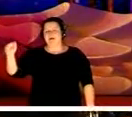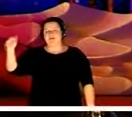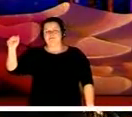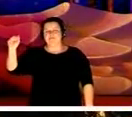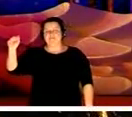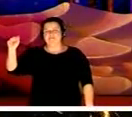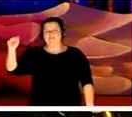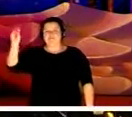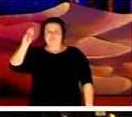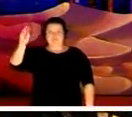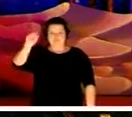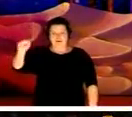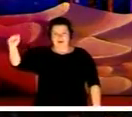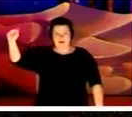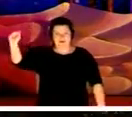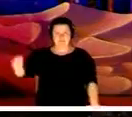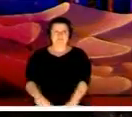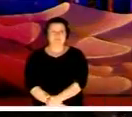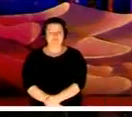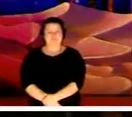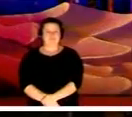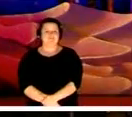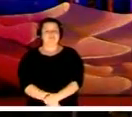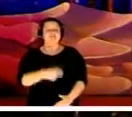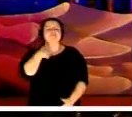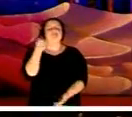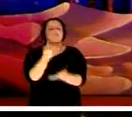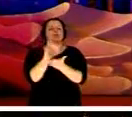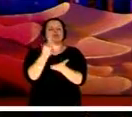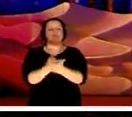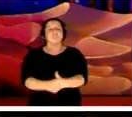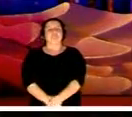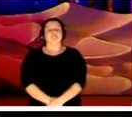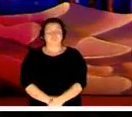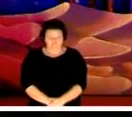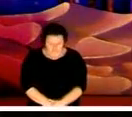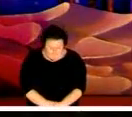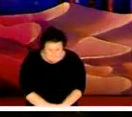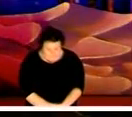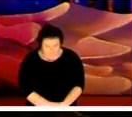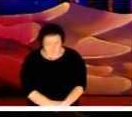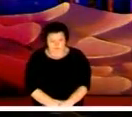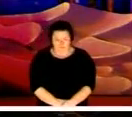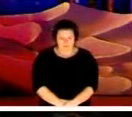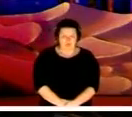queda fase para compartir con todos ustedes aquí en la televisión canaria. Ahí los tenemos, los legañosos.